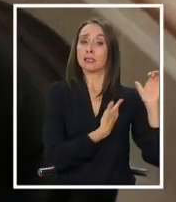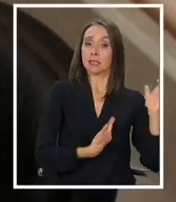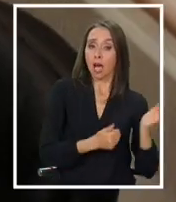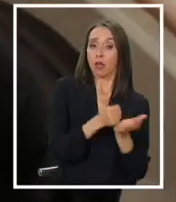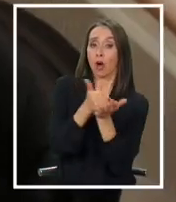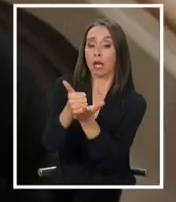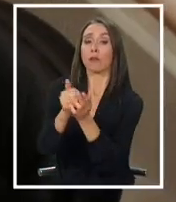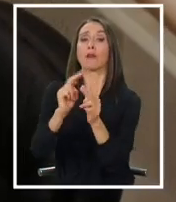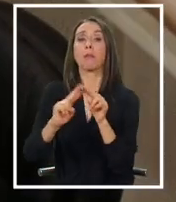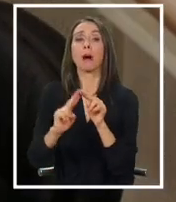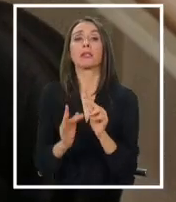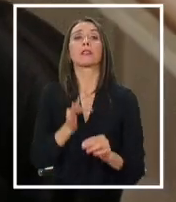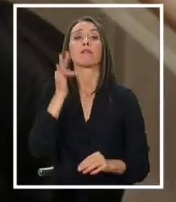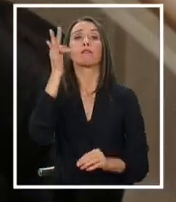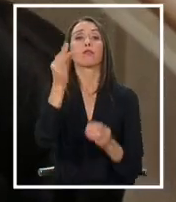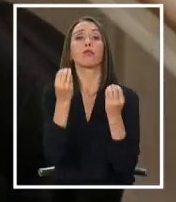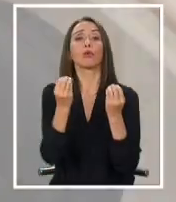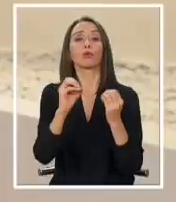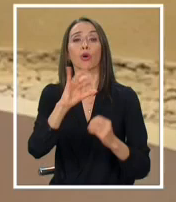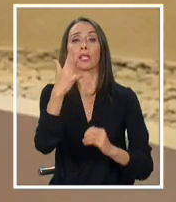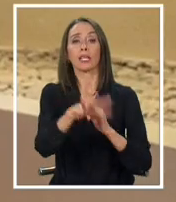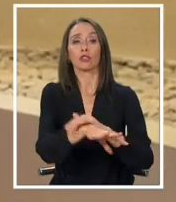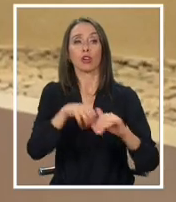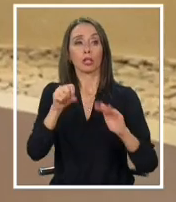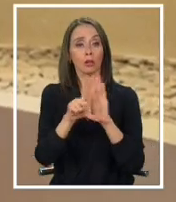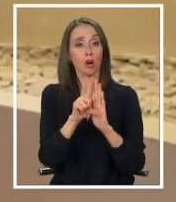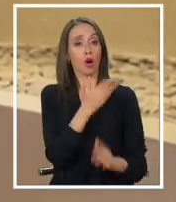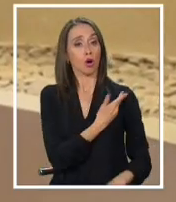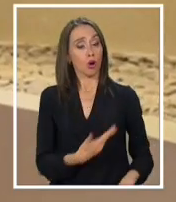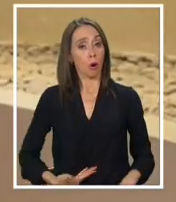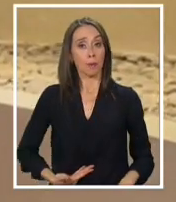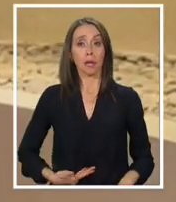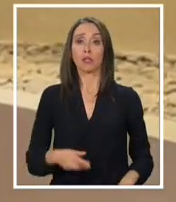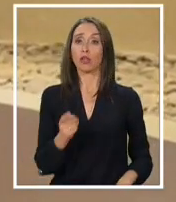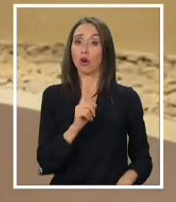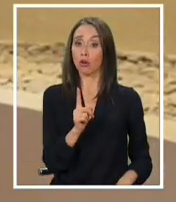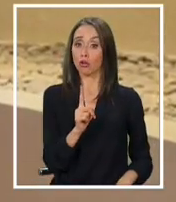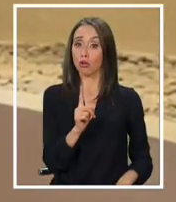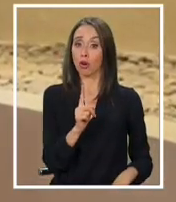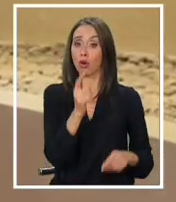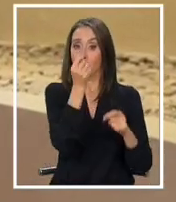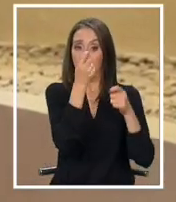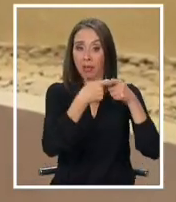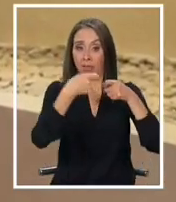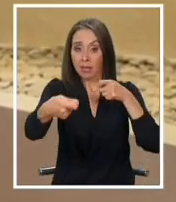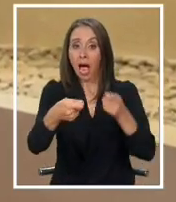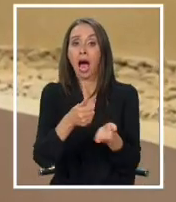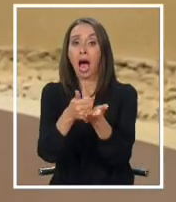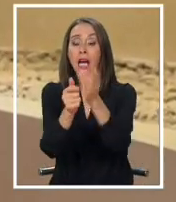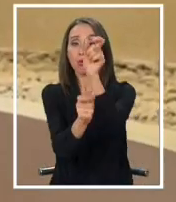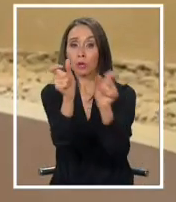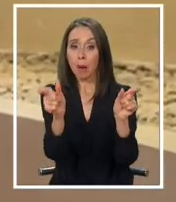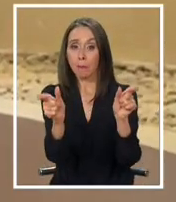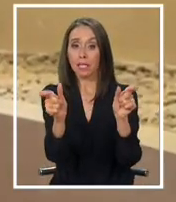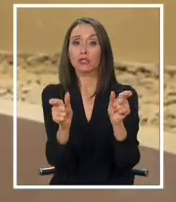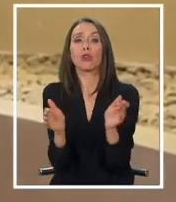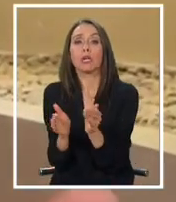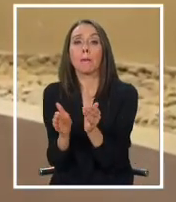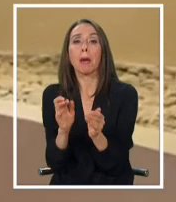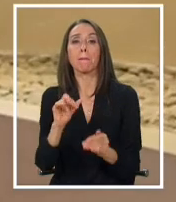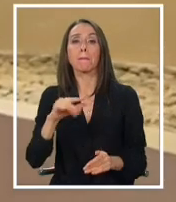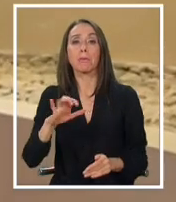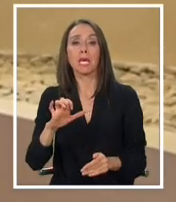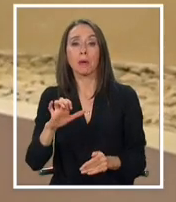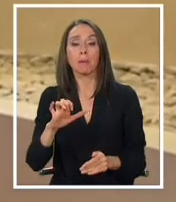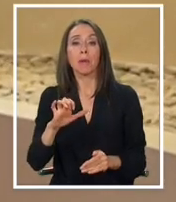para legislar sobre el futuro del quinto retiro. Mientras el gobierno no entregue ayudas concretas a los MIPYMES que